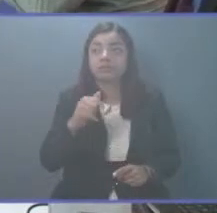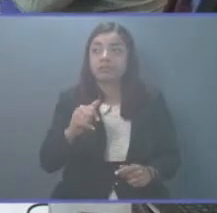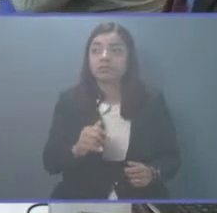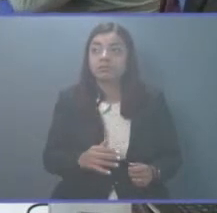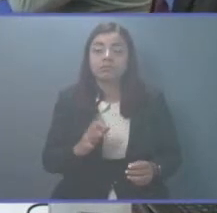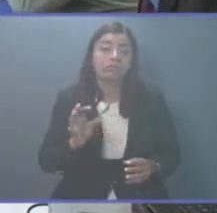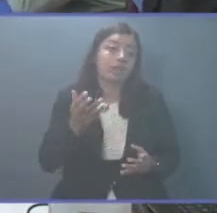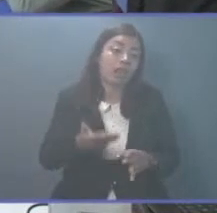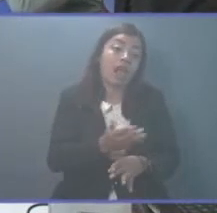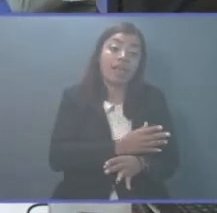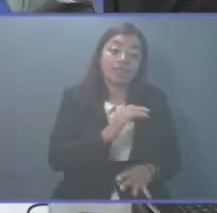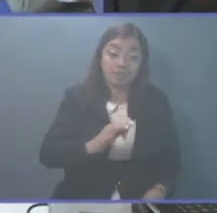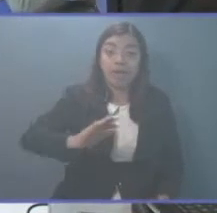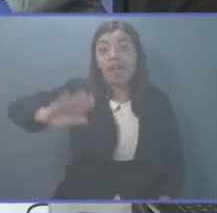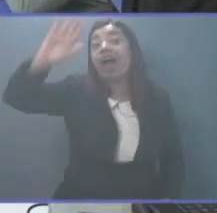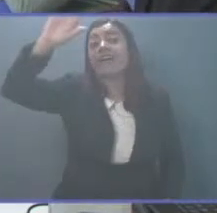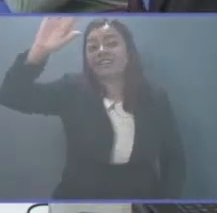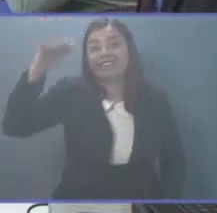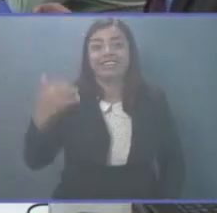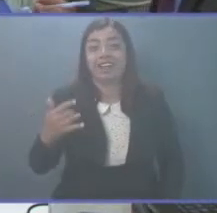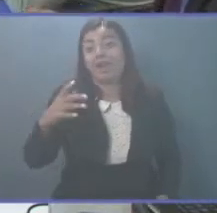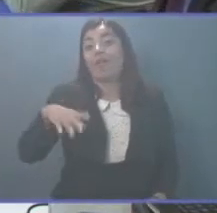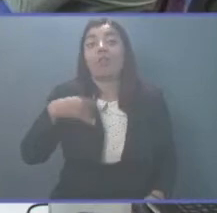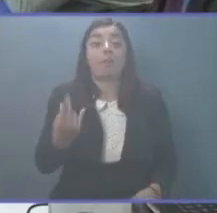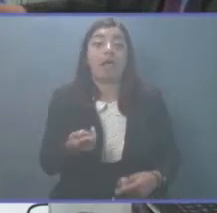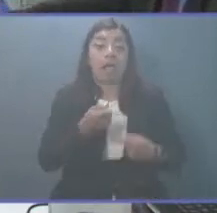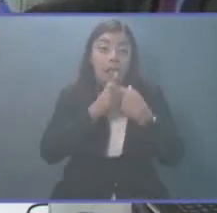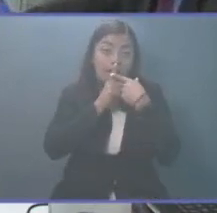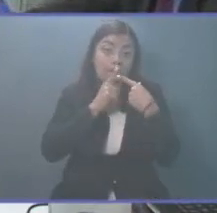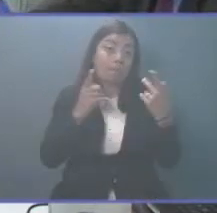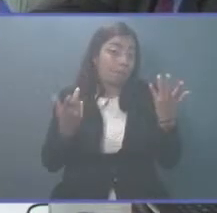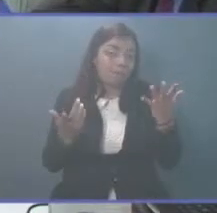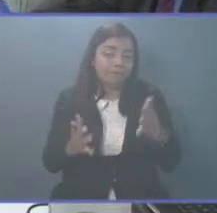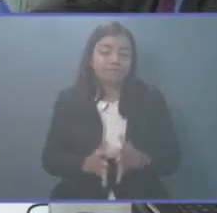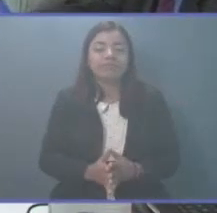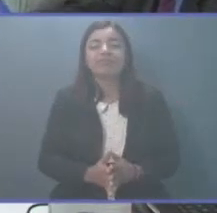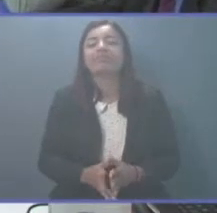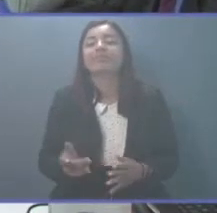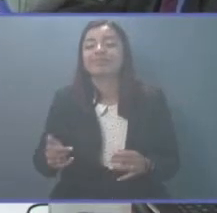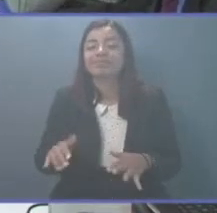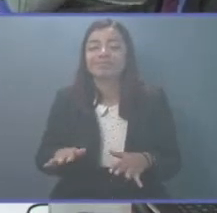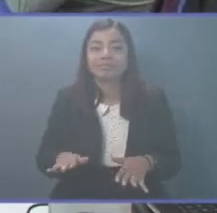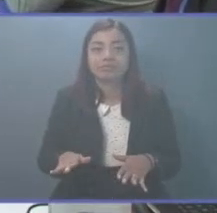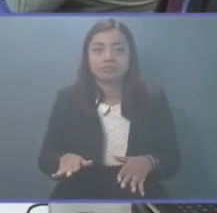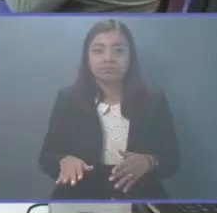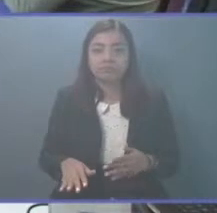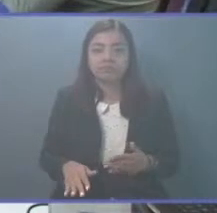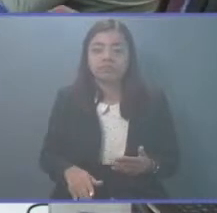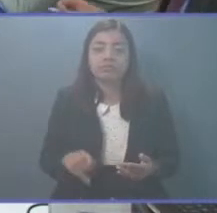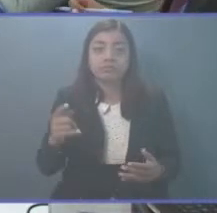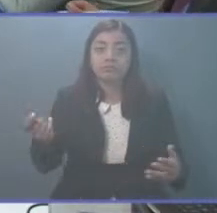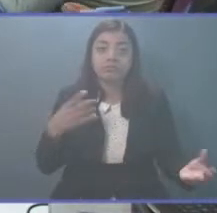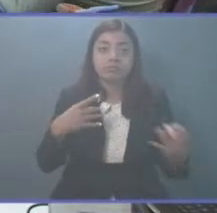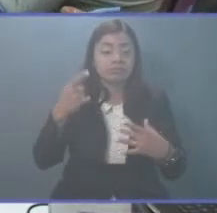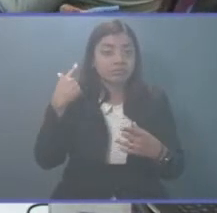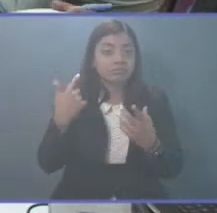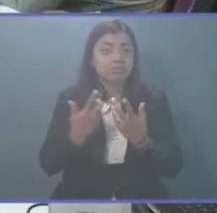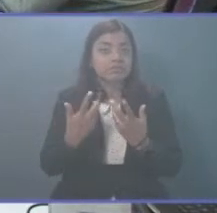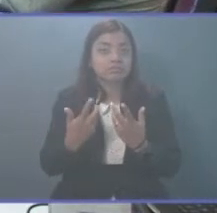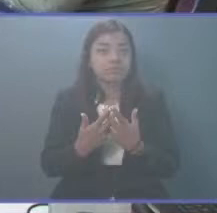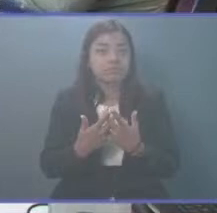dicen ahora, hable ahora o calle para siempre, ¿verdad? Sí, gracias, sí. continuando con lo mencionado por mi